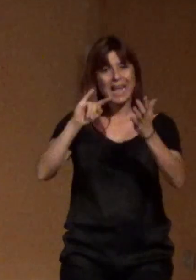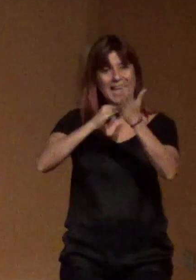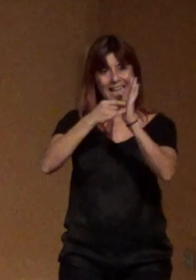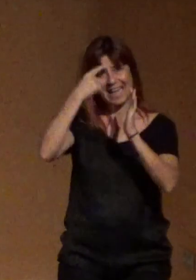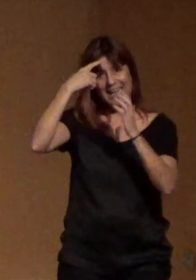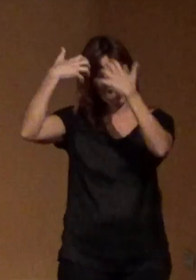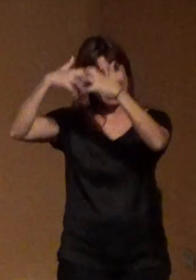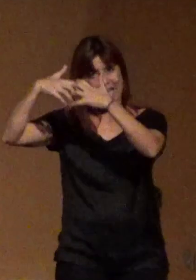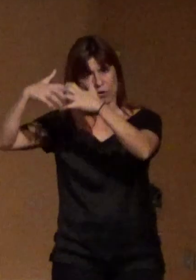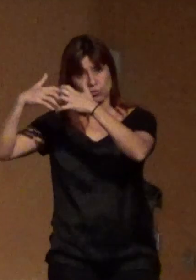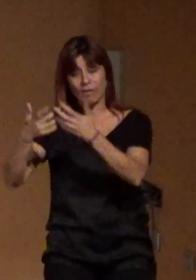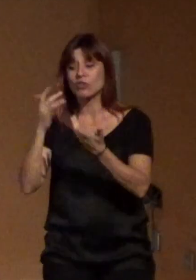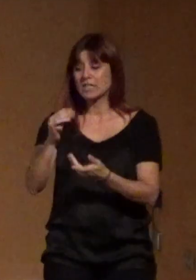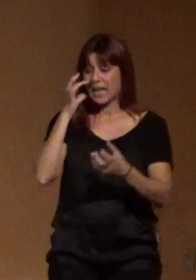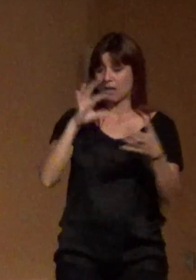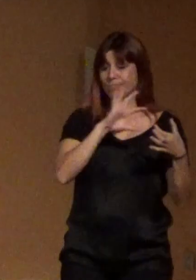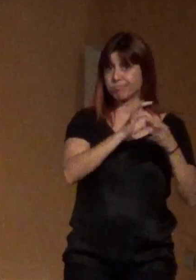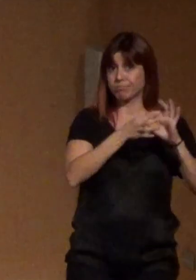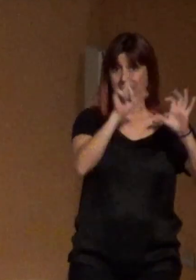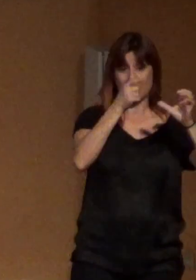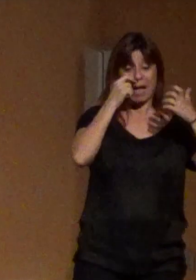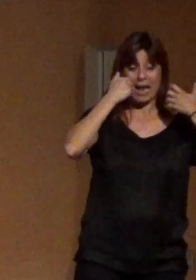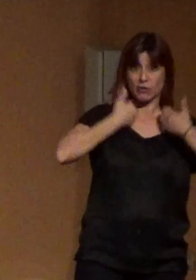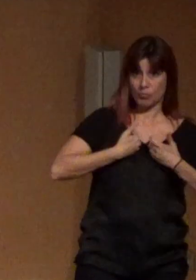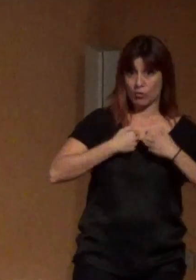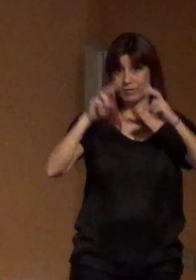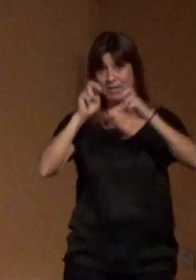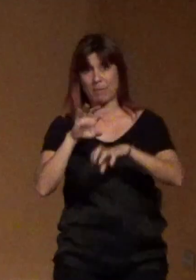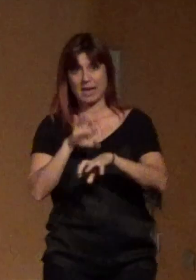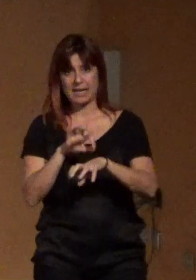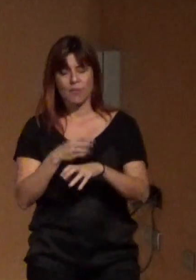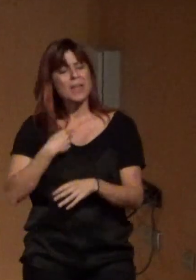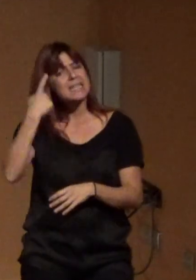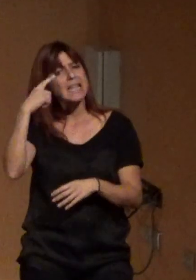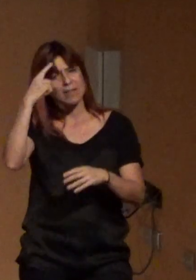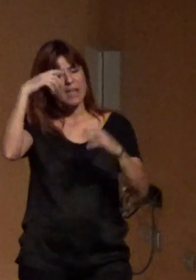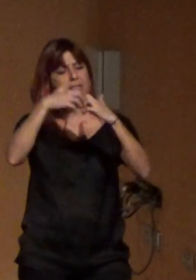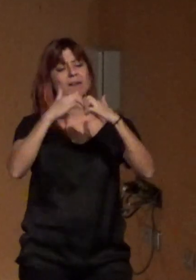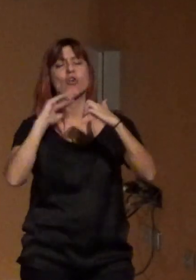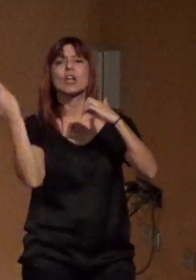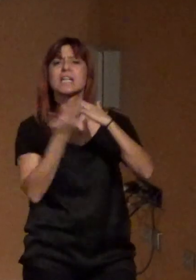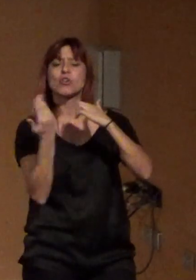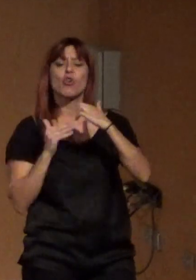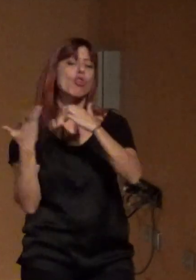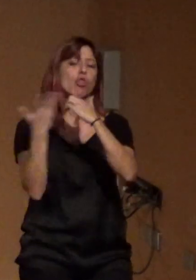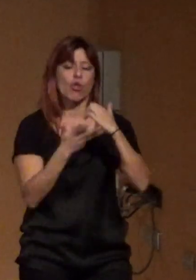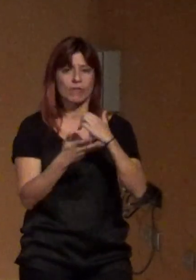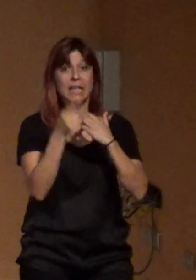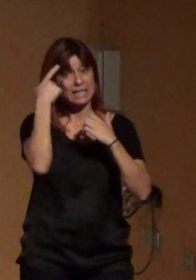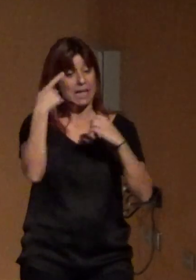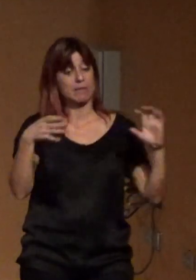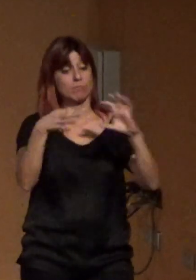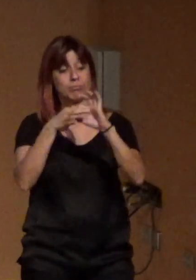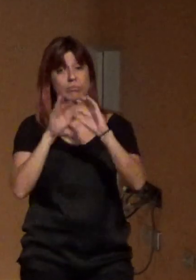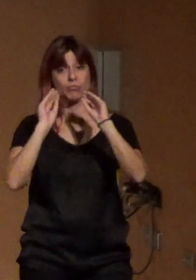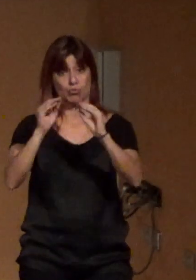una correlación anatómico-clínica de forma evidente. Ya sabemos dónde están las áreas del cerebro que se corresponden con esas funciones ejecutivas, ¿no? Ahí está este esquema